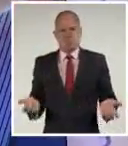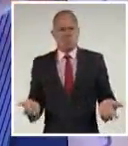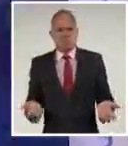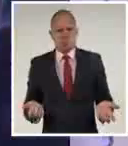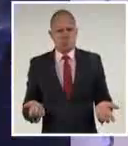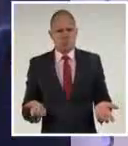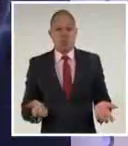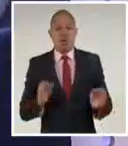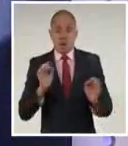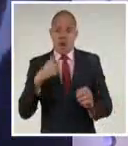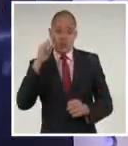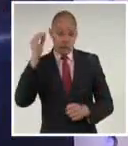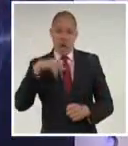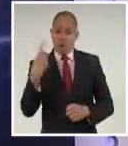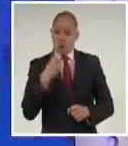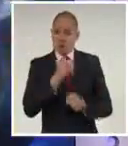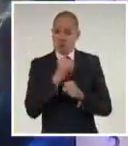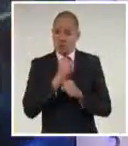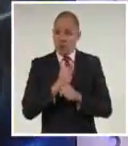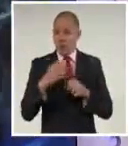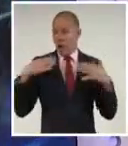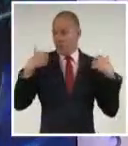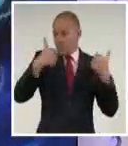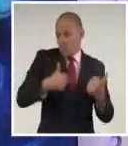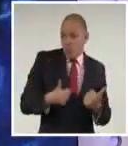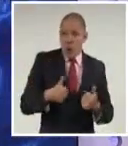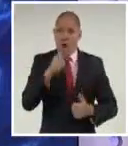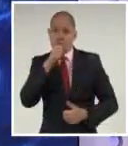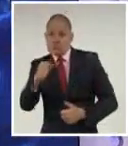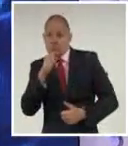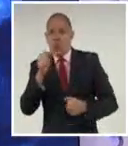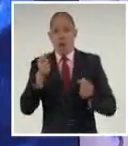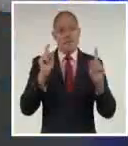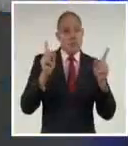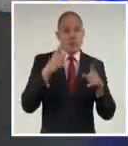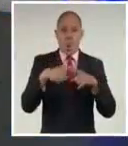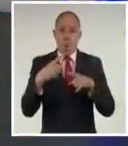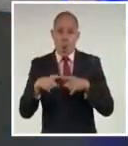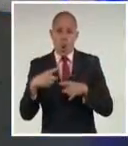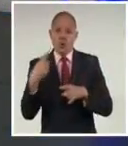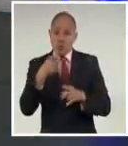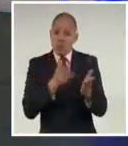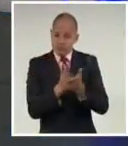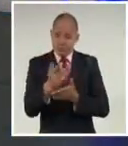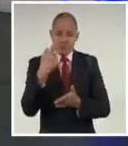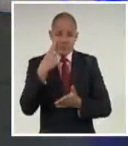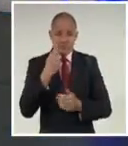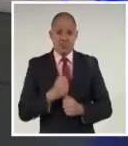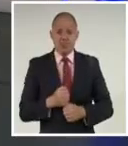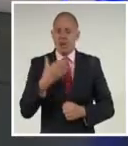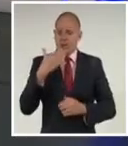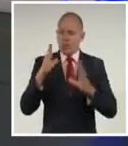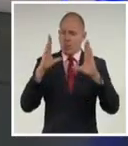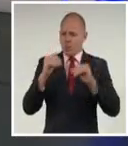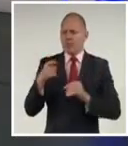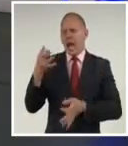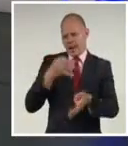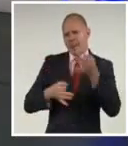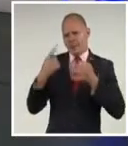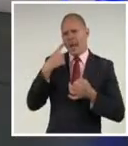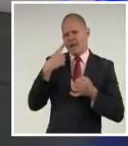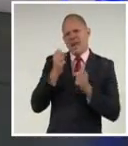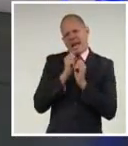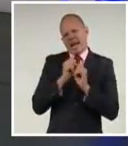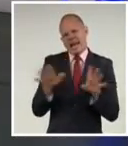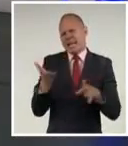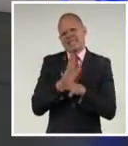Los diplomáticos, los políticos, y por eso en ese empeño tenemos que seguir. Buenas ¿Qué noches, tiene Rey. que ver, muy buenas noches, el bloqueo con nuestro